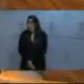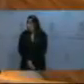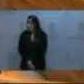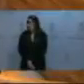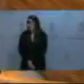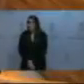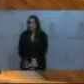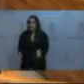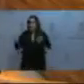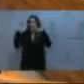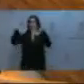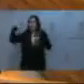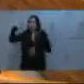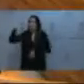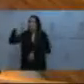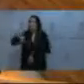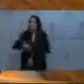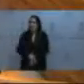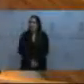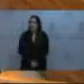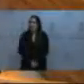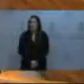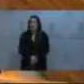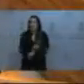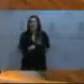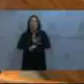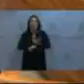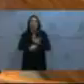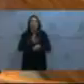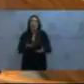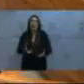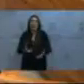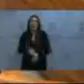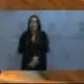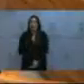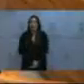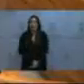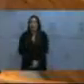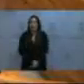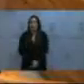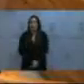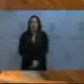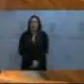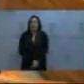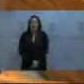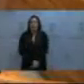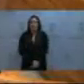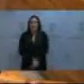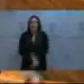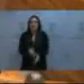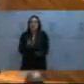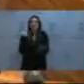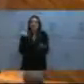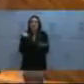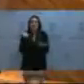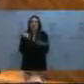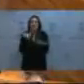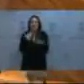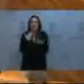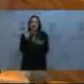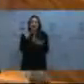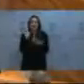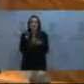Gracias, presidente. Consejero, yo creo que acabamos de tener precisamente la demostración más práctica